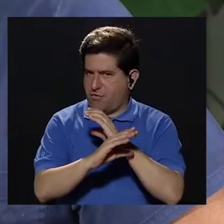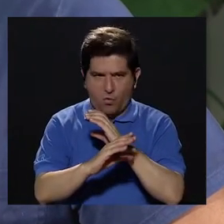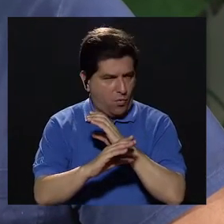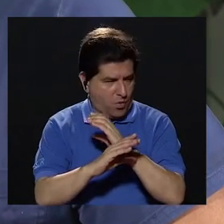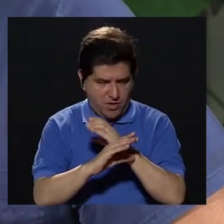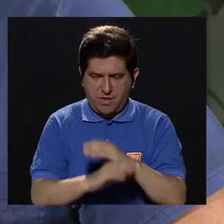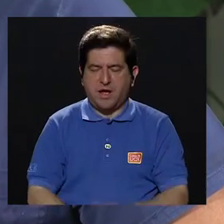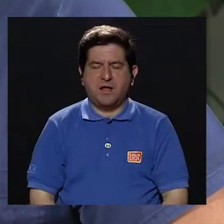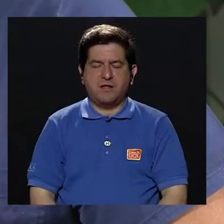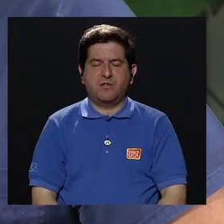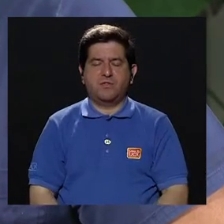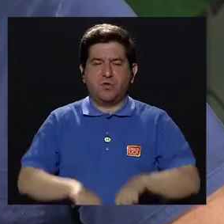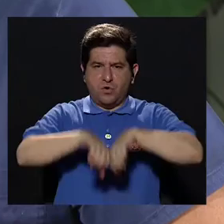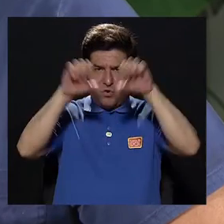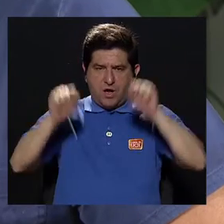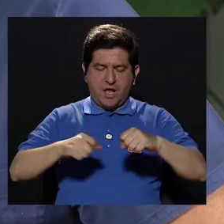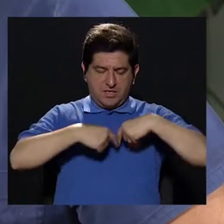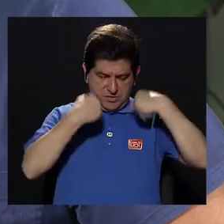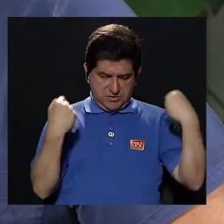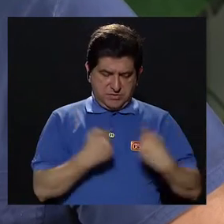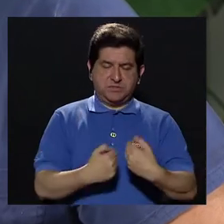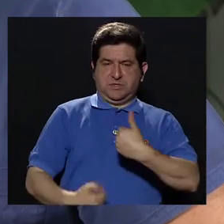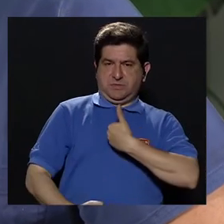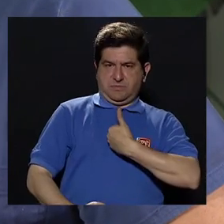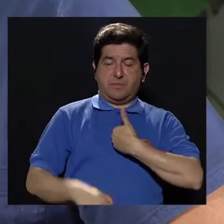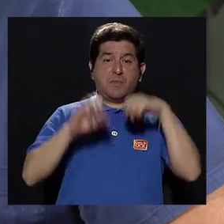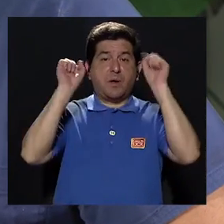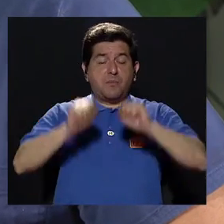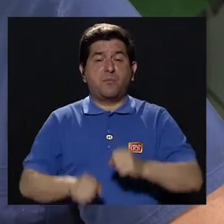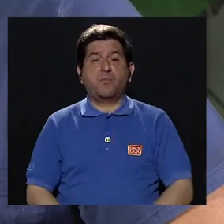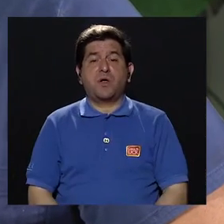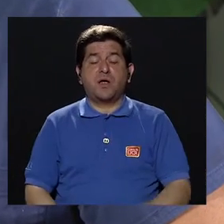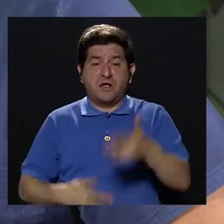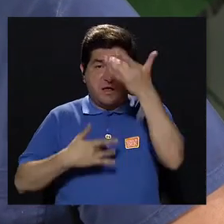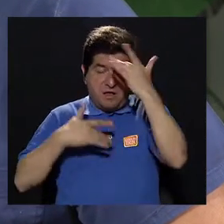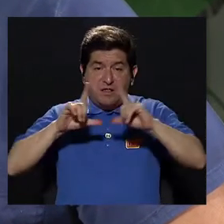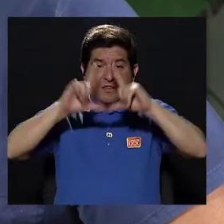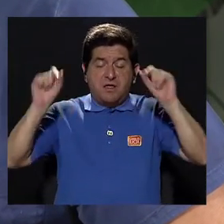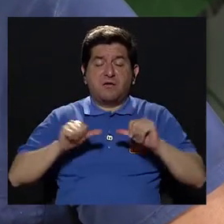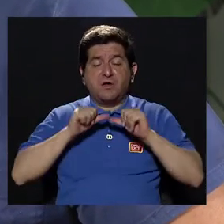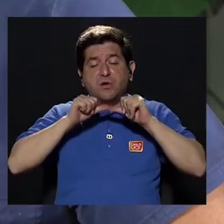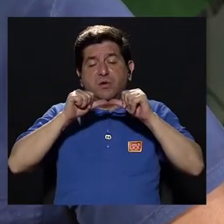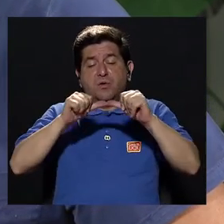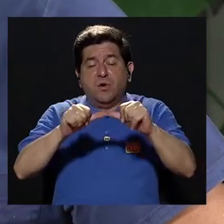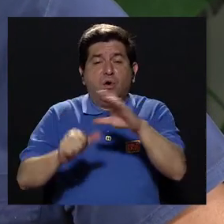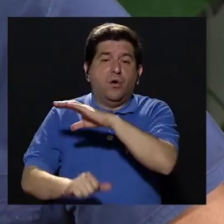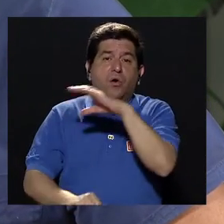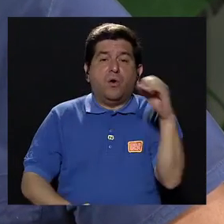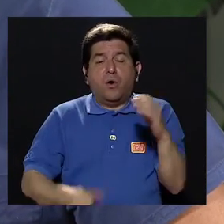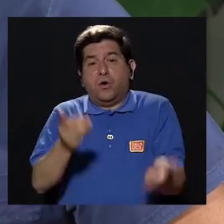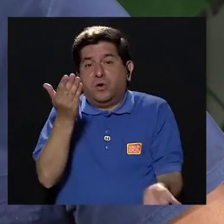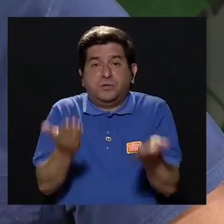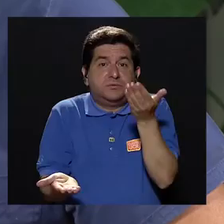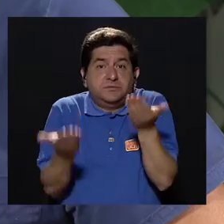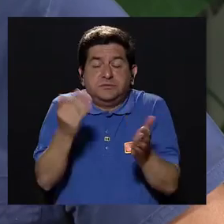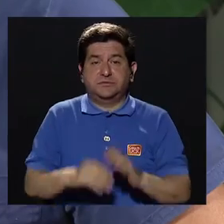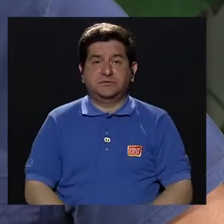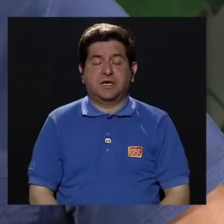cuida su sistema cardiovascular puede terminar en una incapacidad extensa o puede